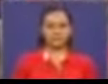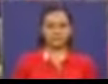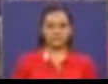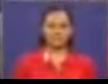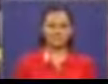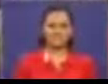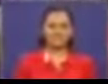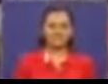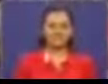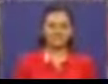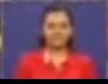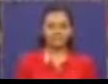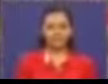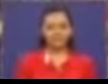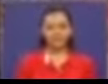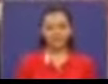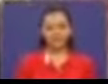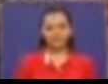vamos a